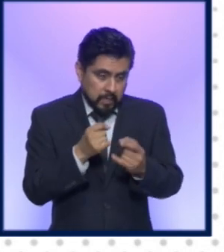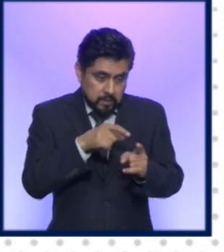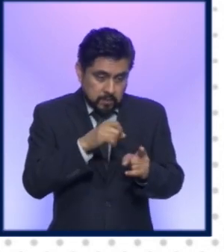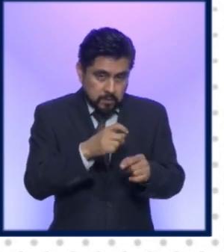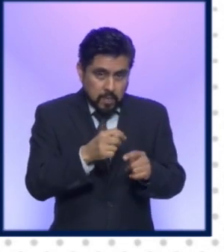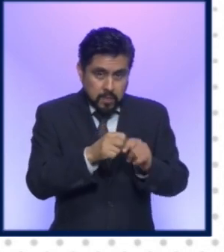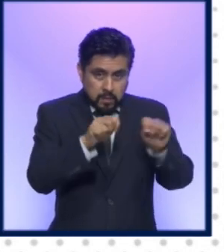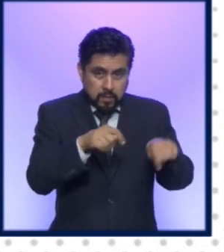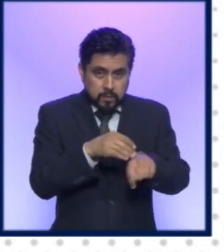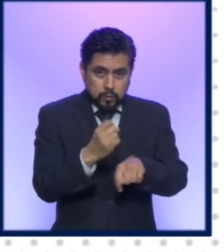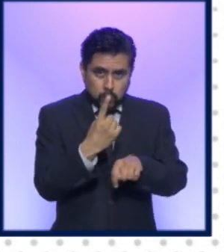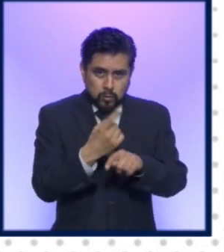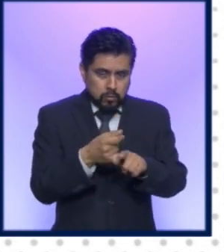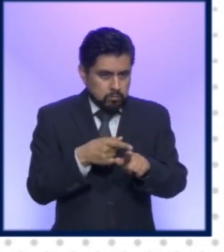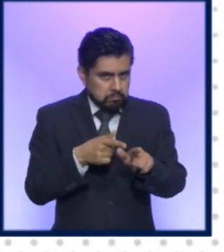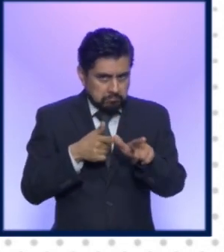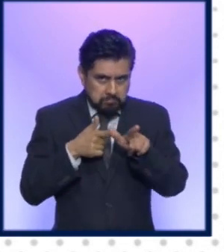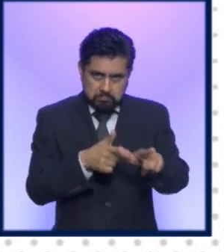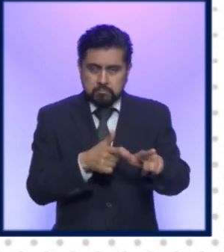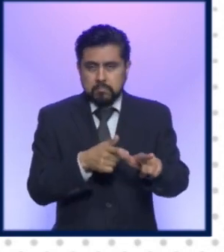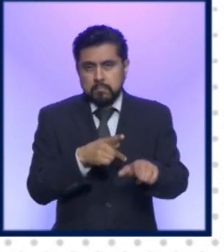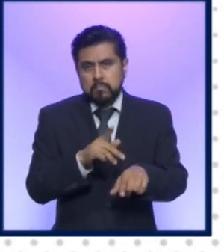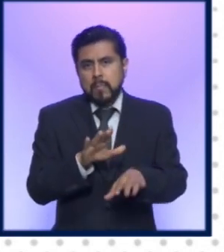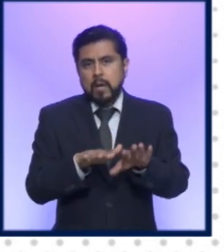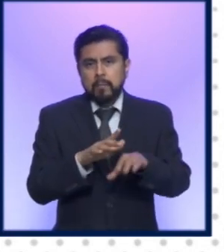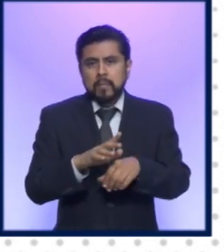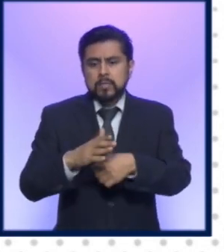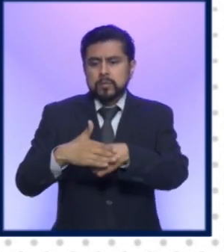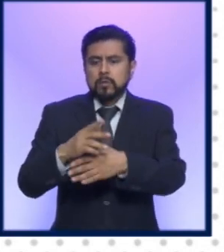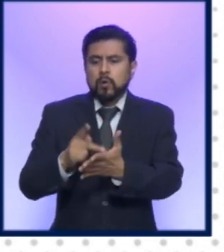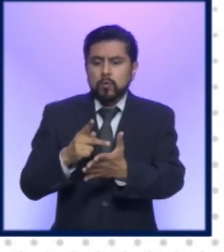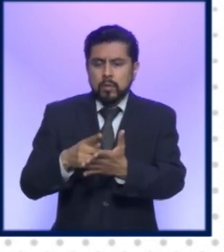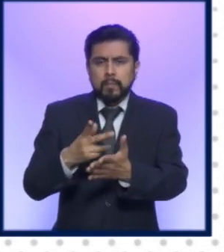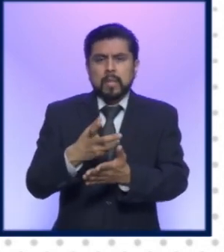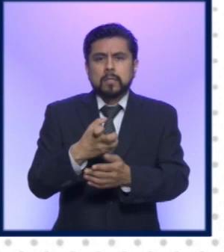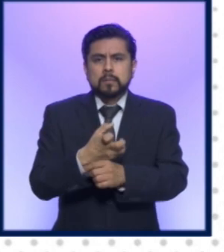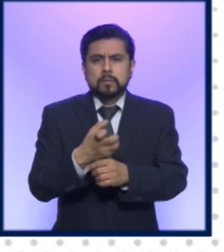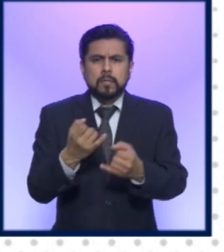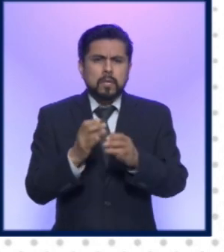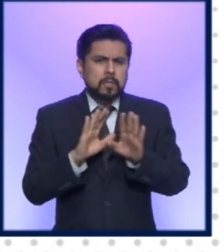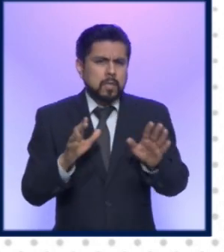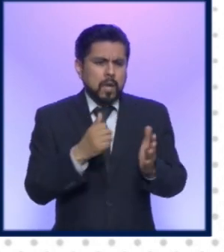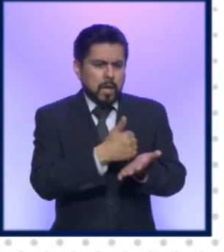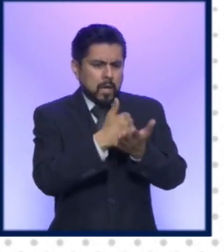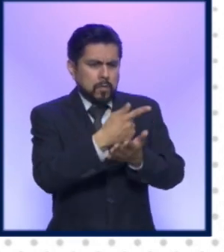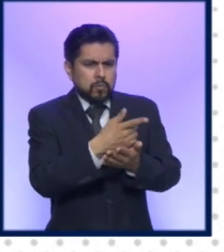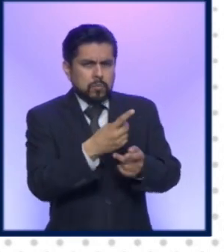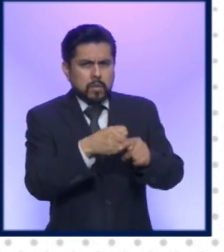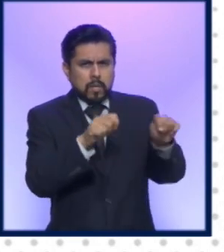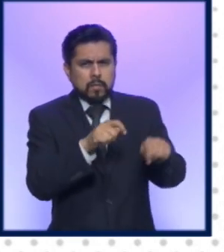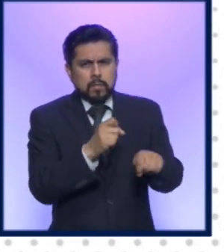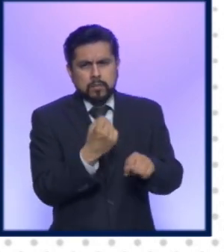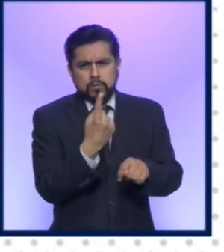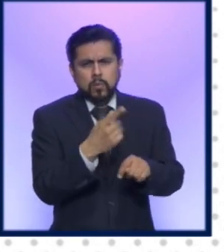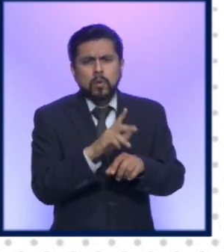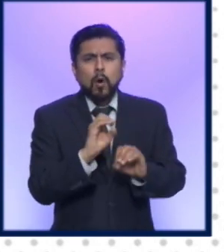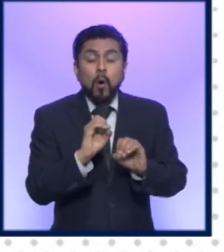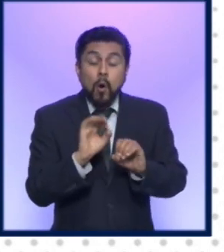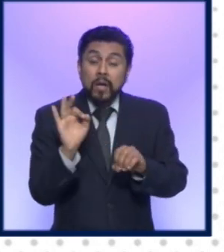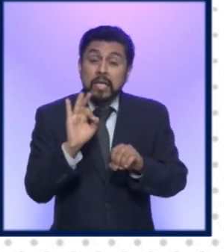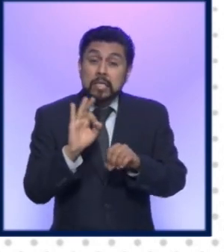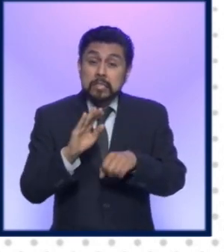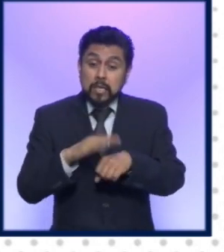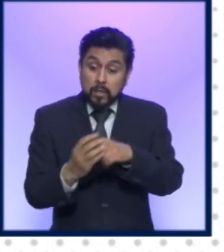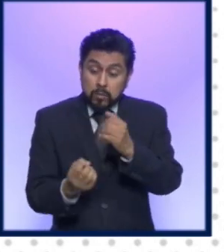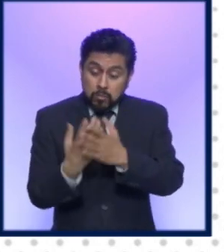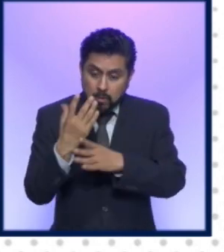mantener esta tesis y si se presentan casos similares en el futuro Bueno pues en dado caso se generarían precedentes que darían la Pauta a la